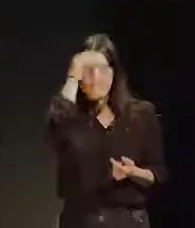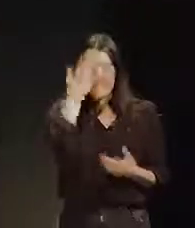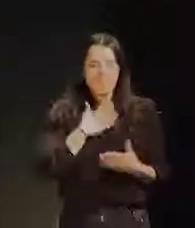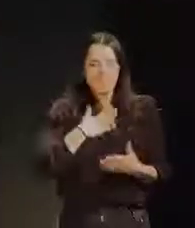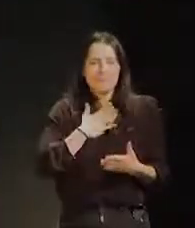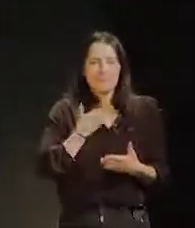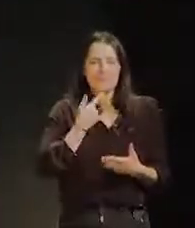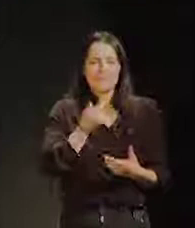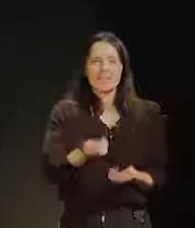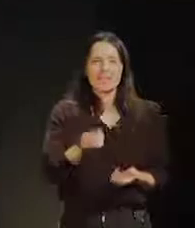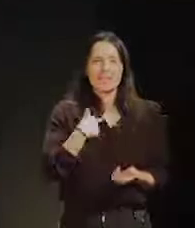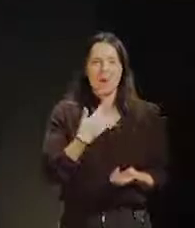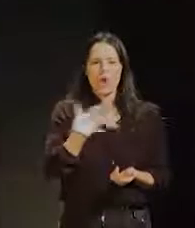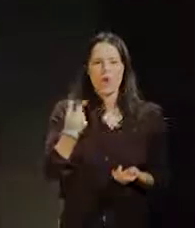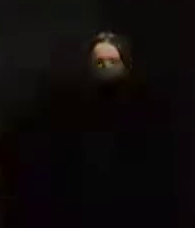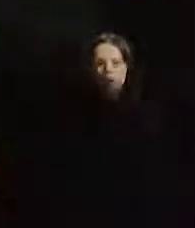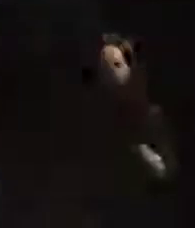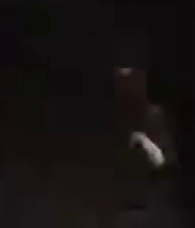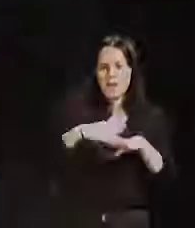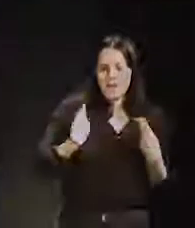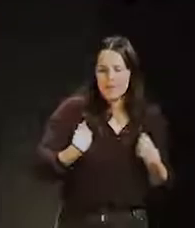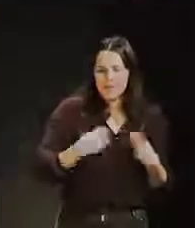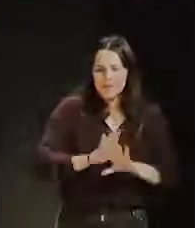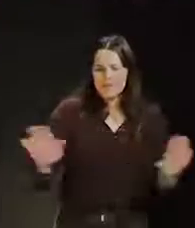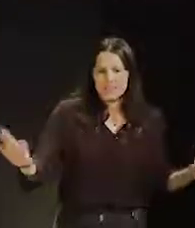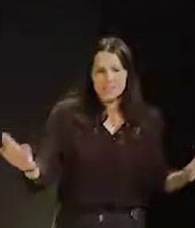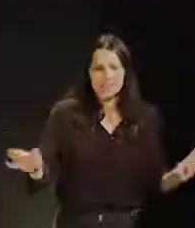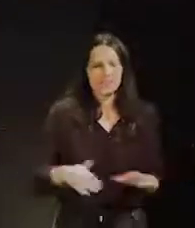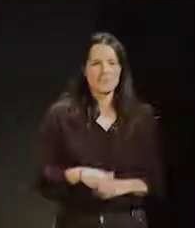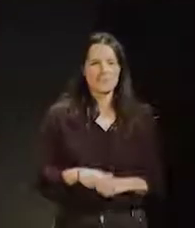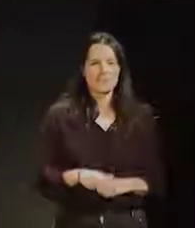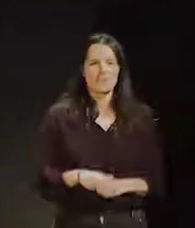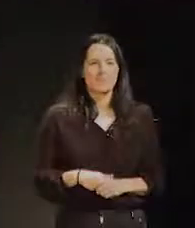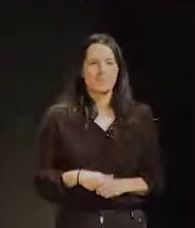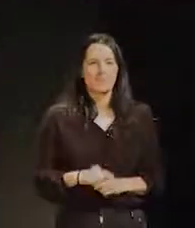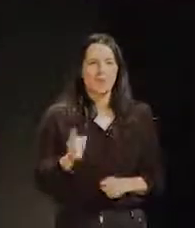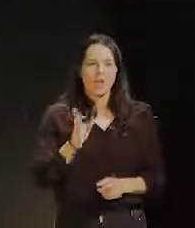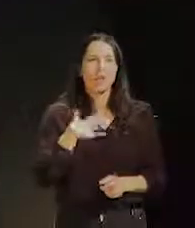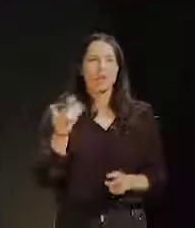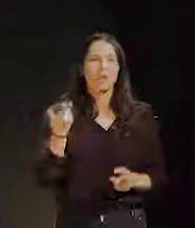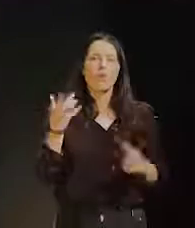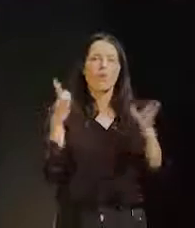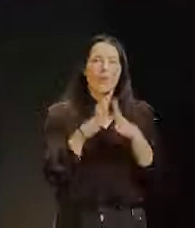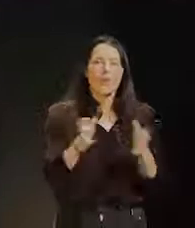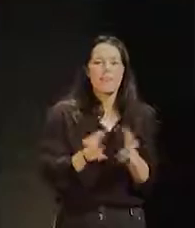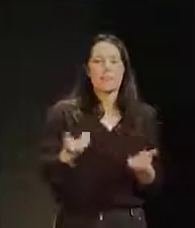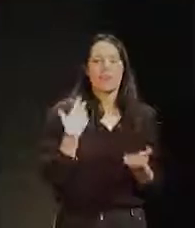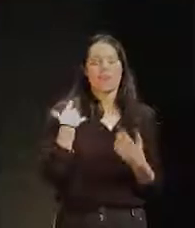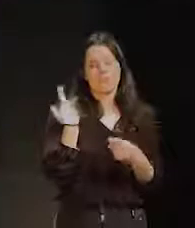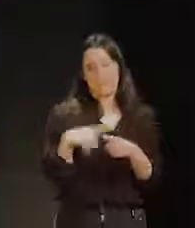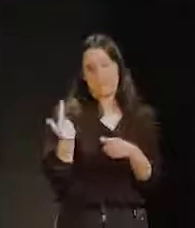de tener dinero por vivir y nada más. No, tenía deseo de muchas cosas,